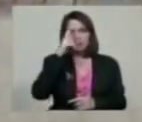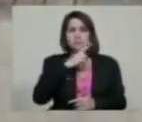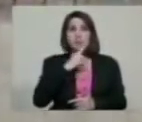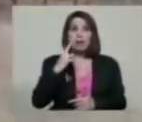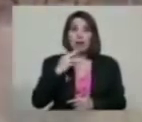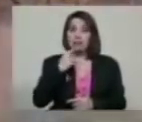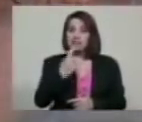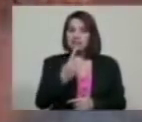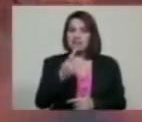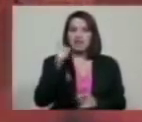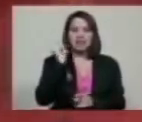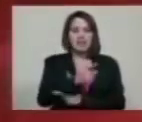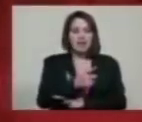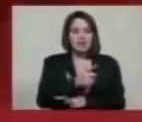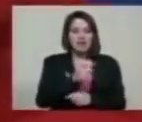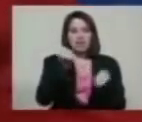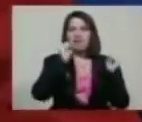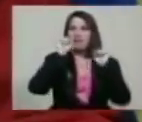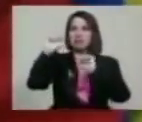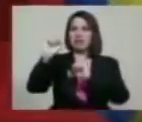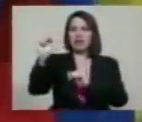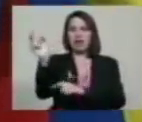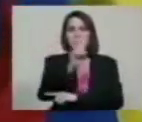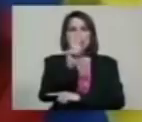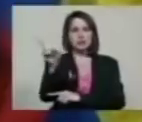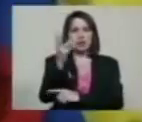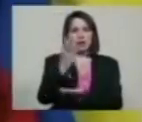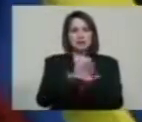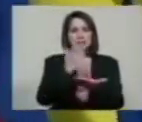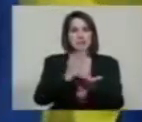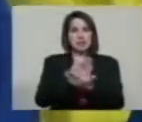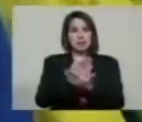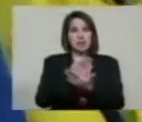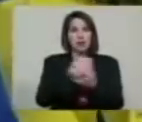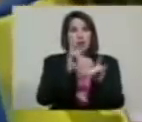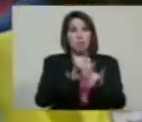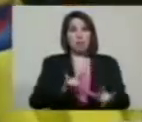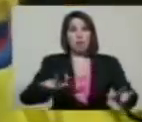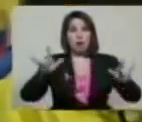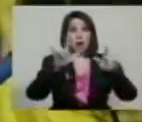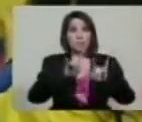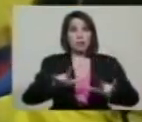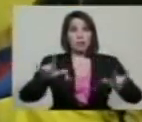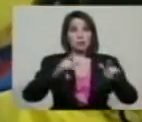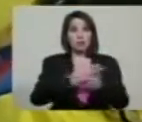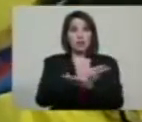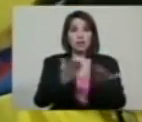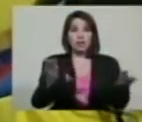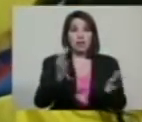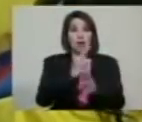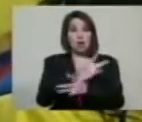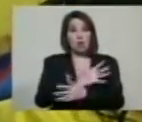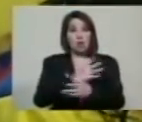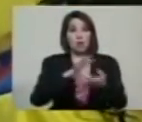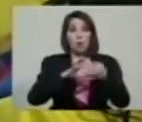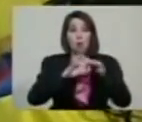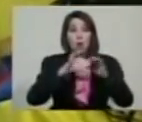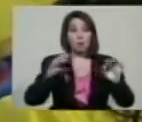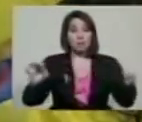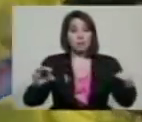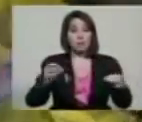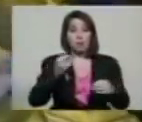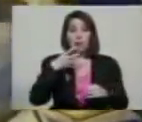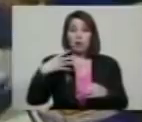hay que defenderla, hay que amarla, como la han defendido y la han amado ustedes en los Juegos Olímpicos 2018 en Buenos Aires,